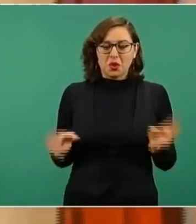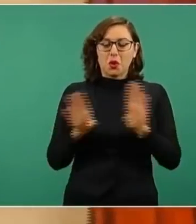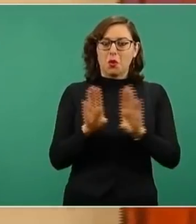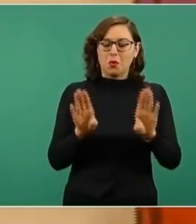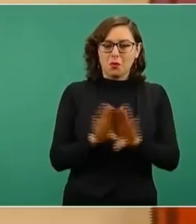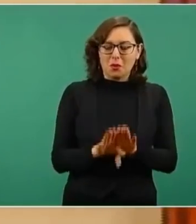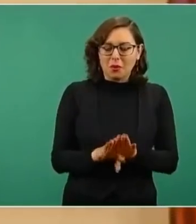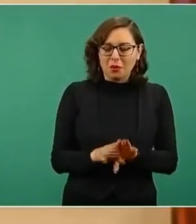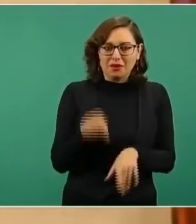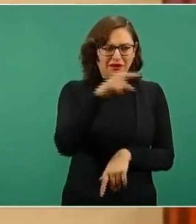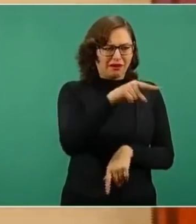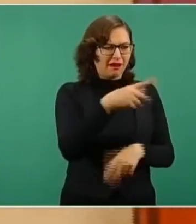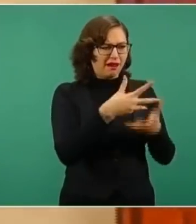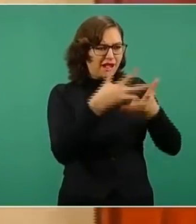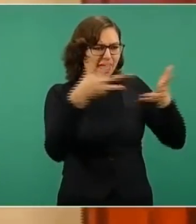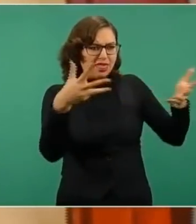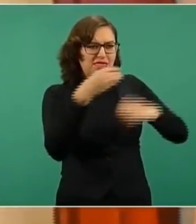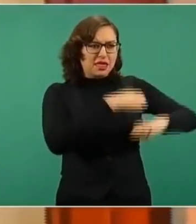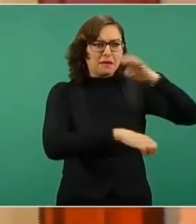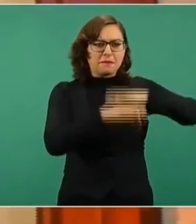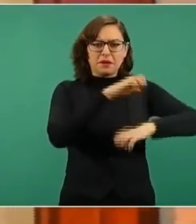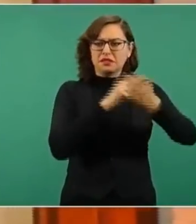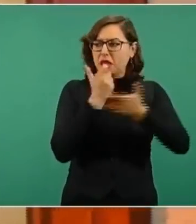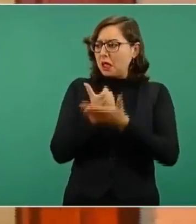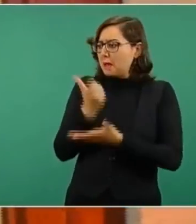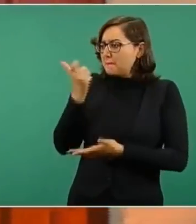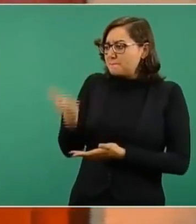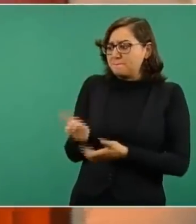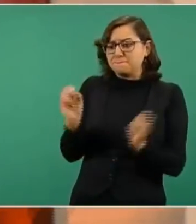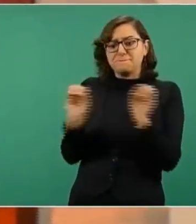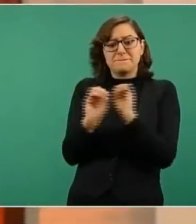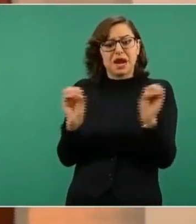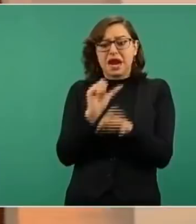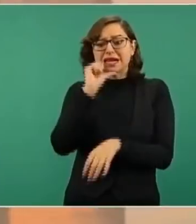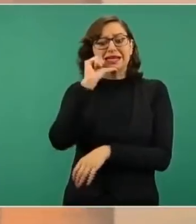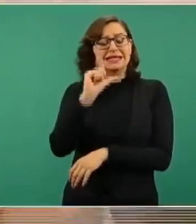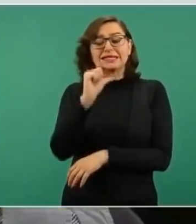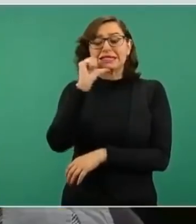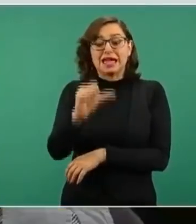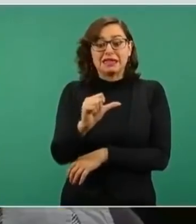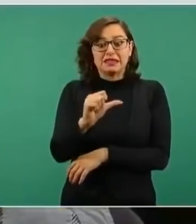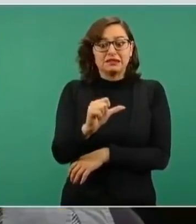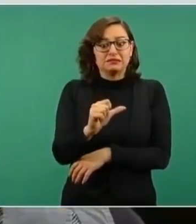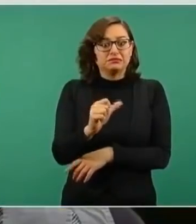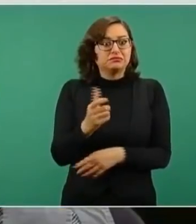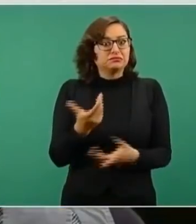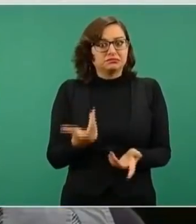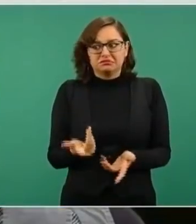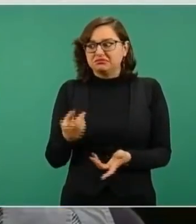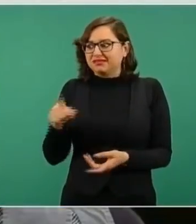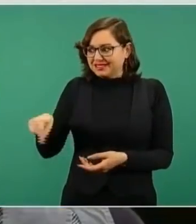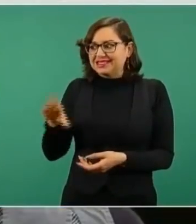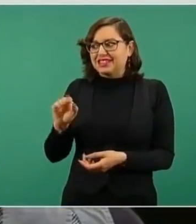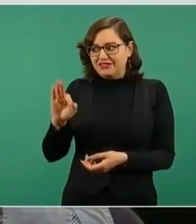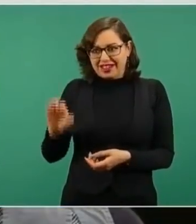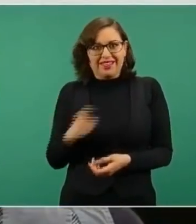le pagan la transmisión, ni le pagan el respaldo y dejó de recibir ingresos pues de esos grandes consumidores de electricidad.